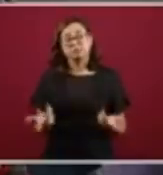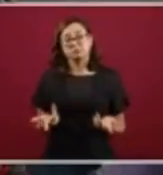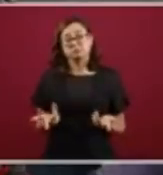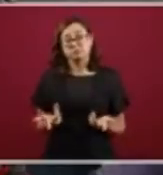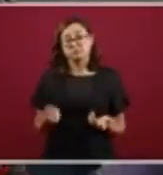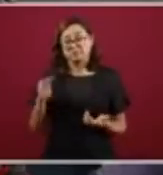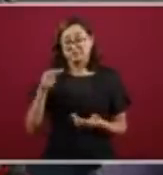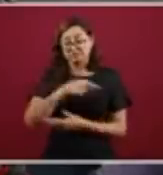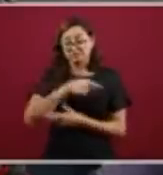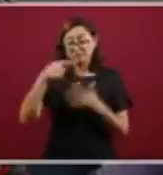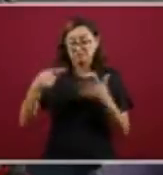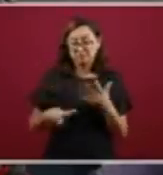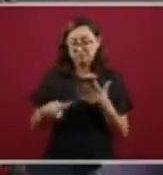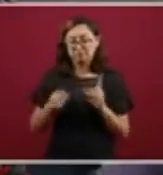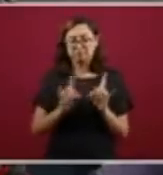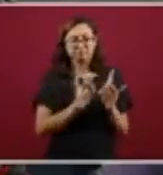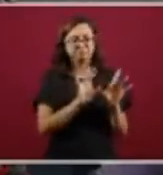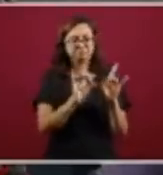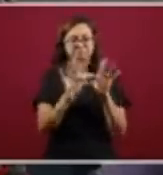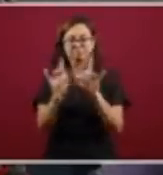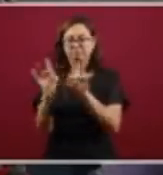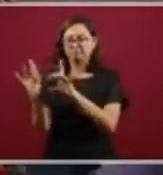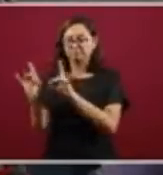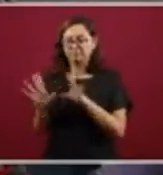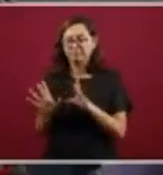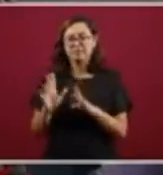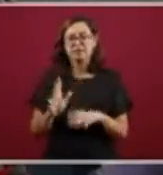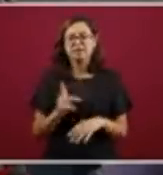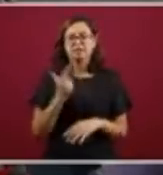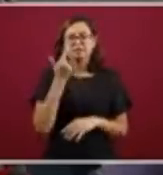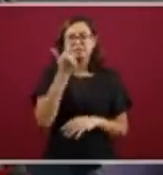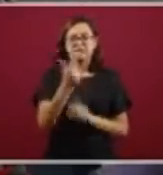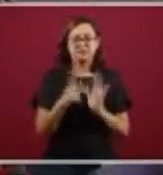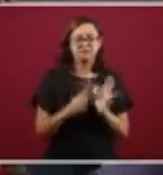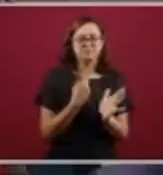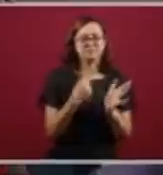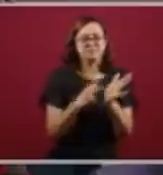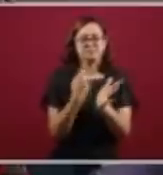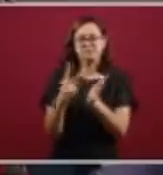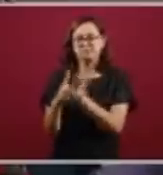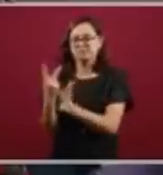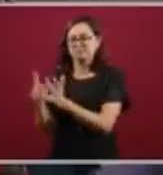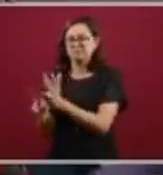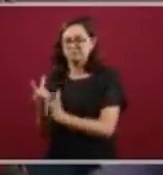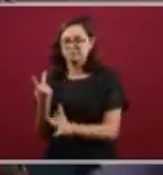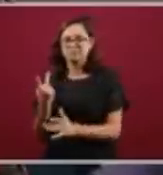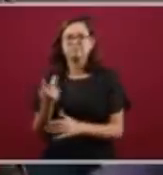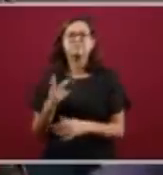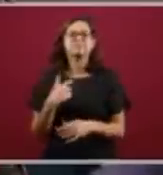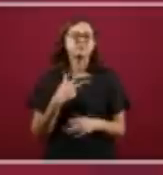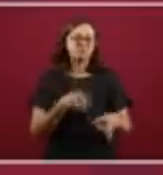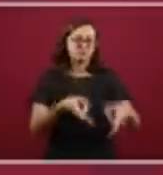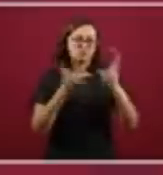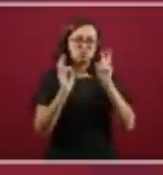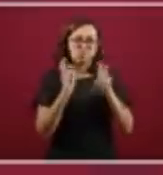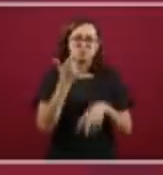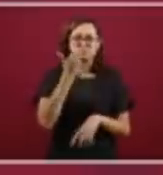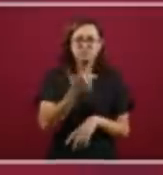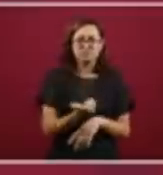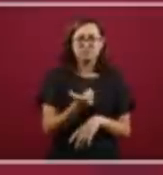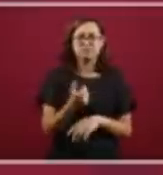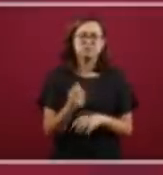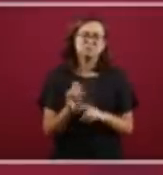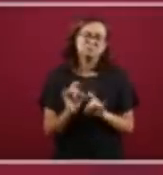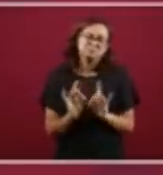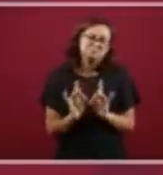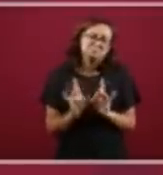ha tenido estas situaciones. Hemos tenido 7 eventos en donde hemos tenido asaltos y alguna condición